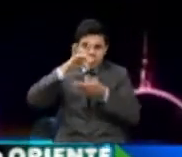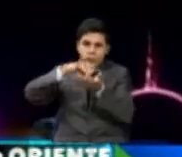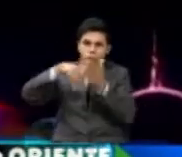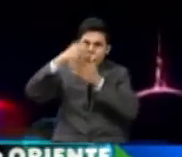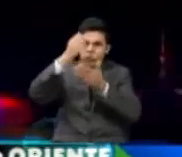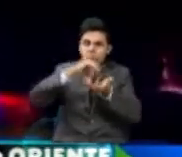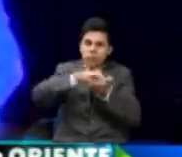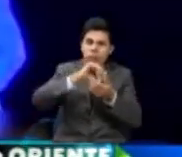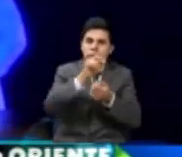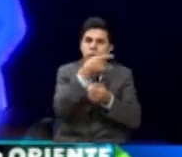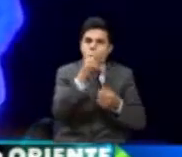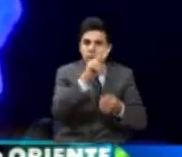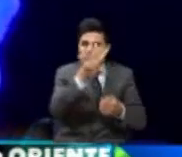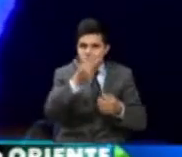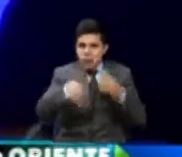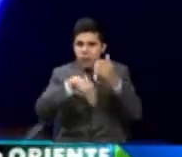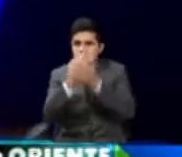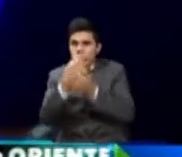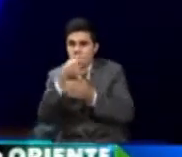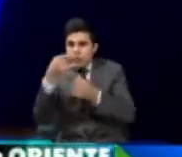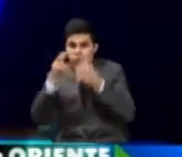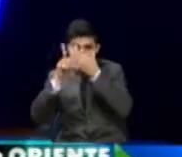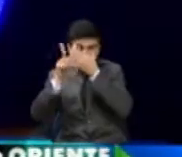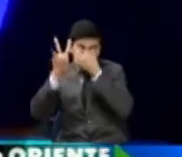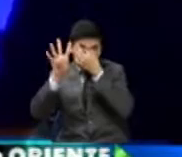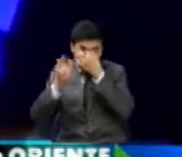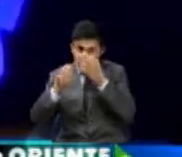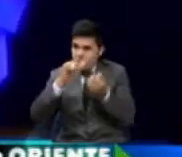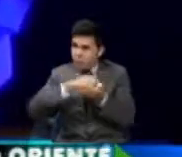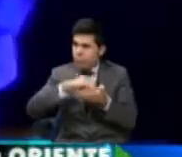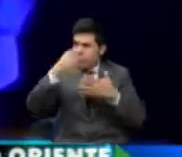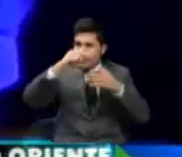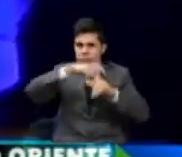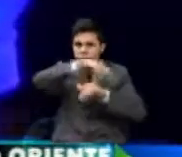partir del 24 al 27 de marzo, donde las funciones serán a partir de las 7 de la noche.